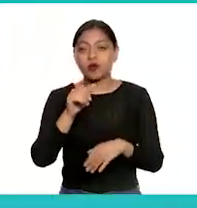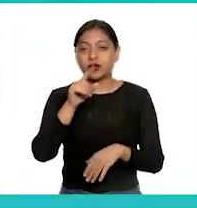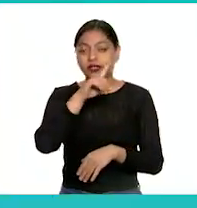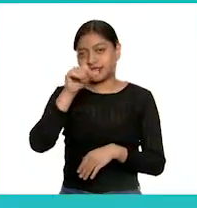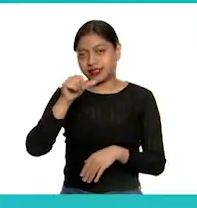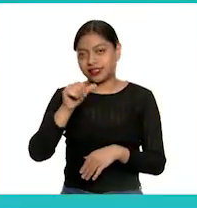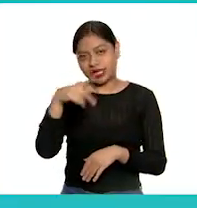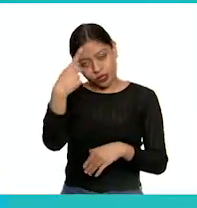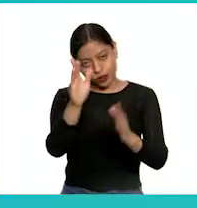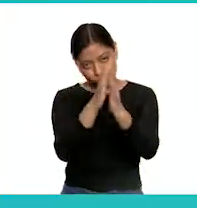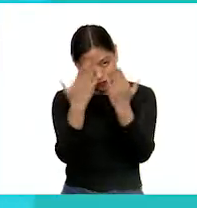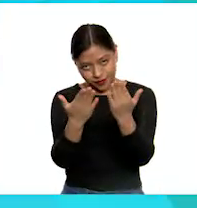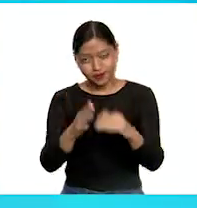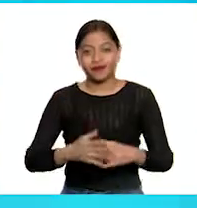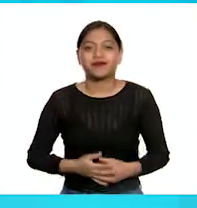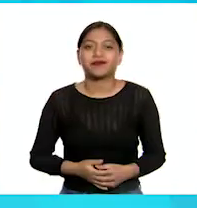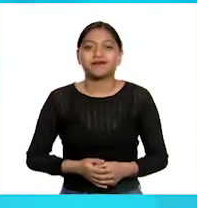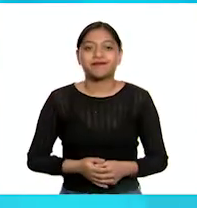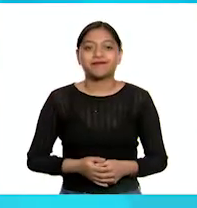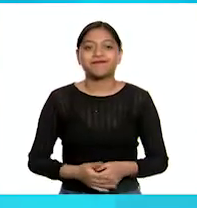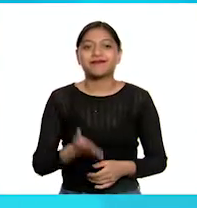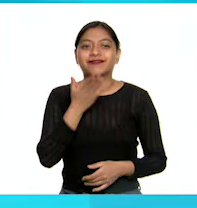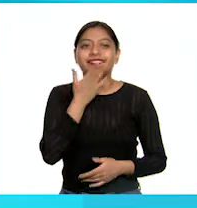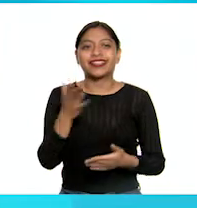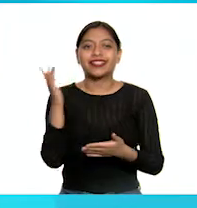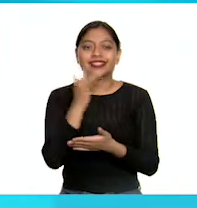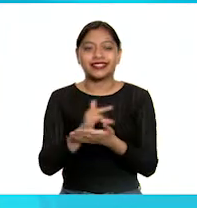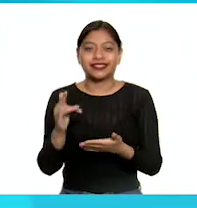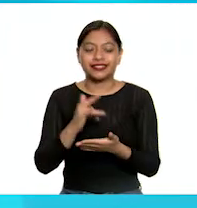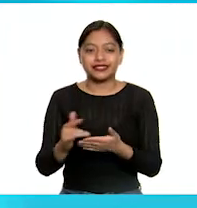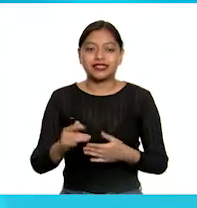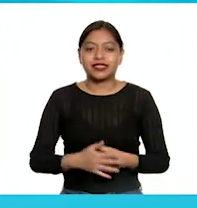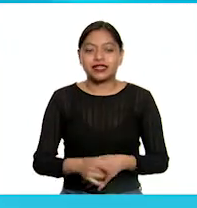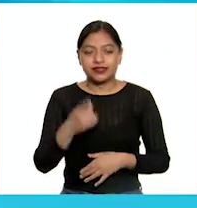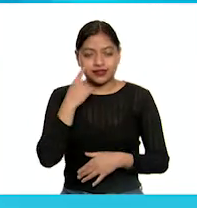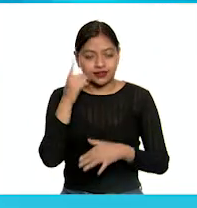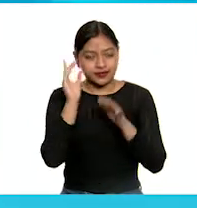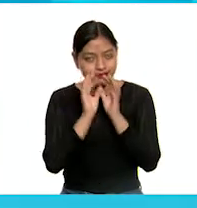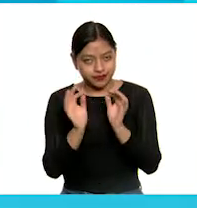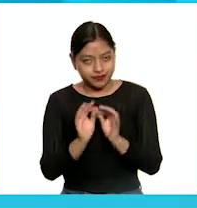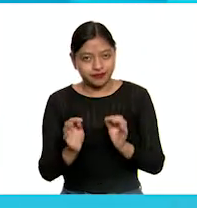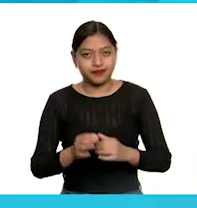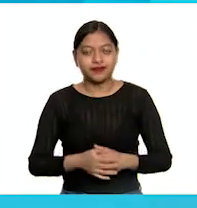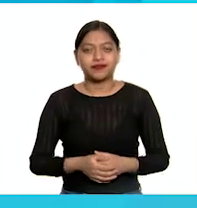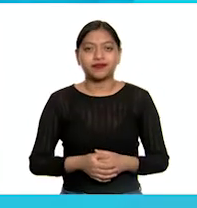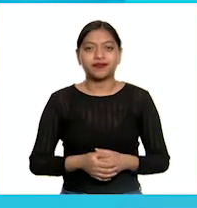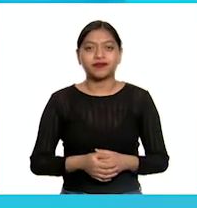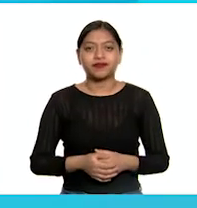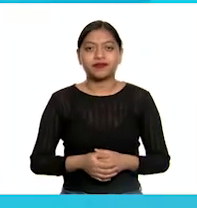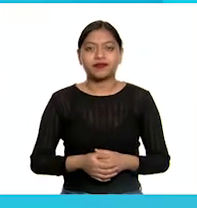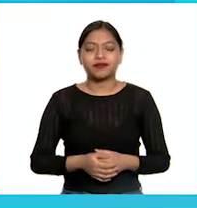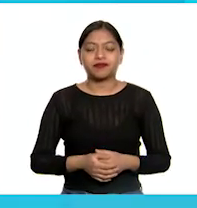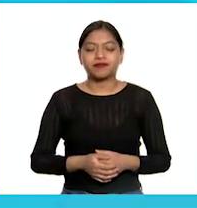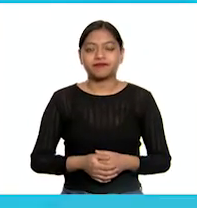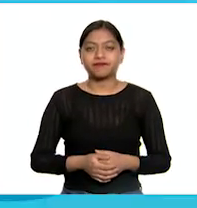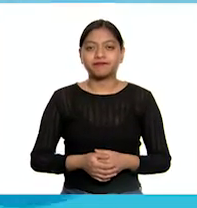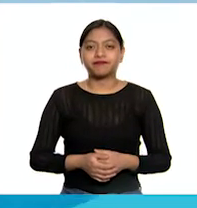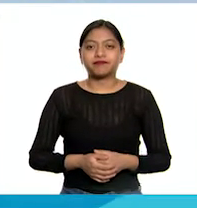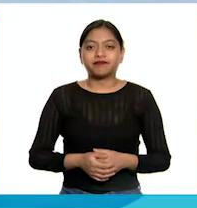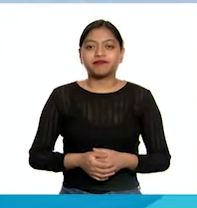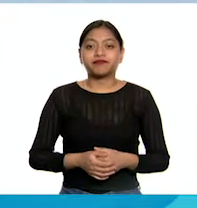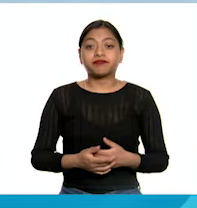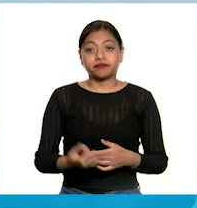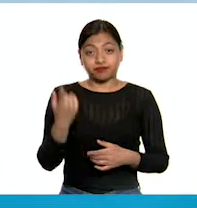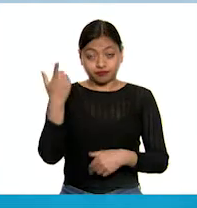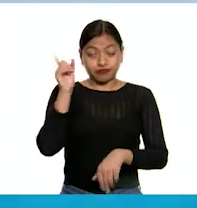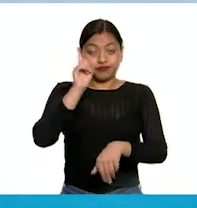116. Vamos a dar inicio a la lectura. Y dice así: La amenaza.